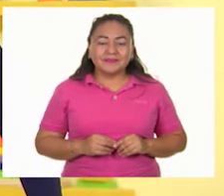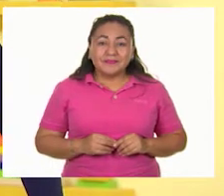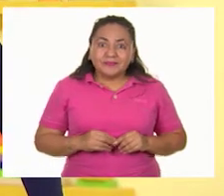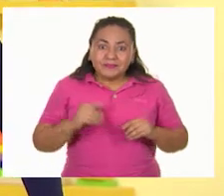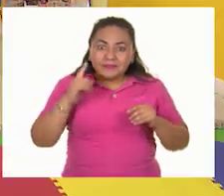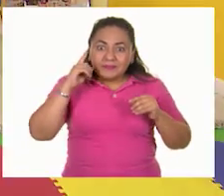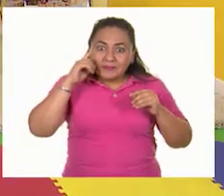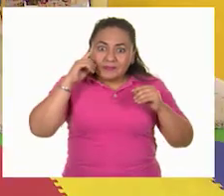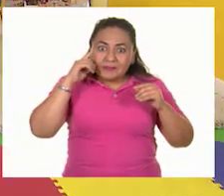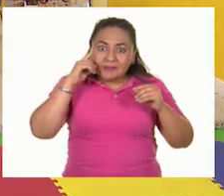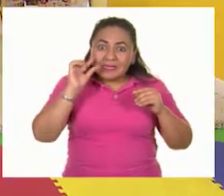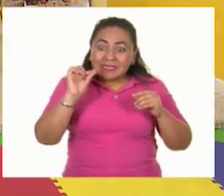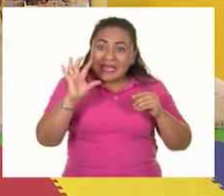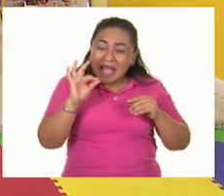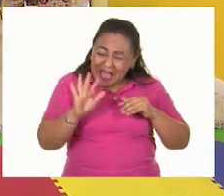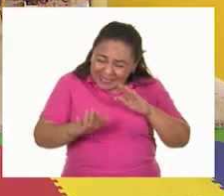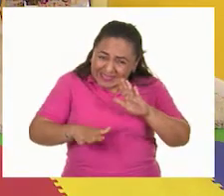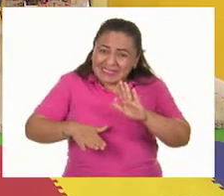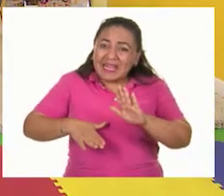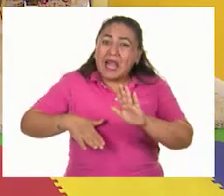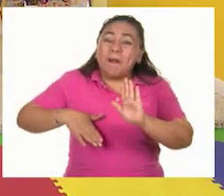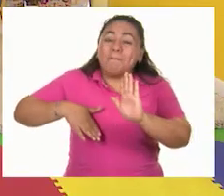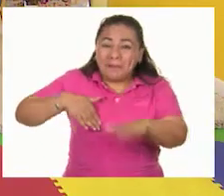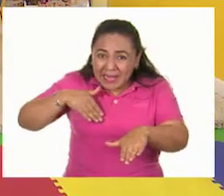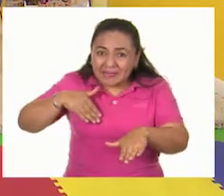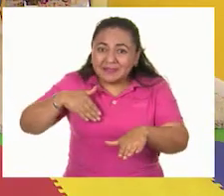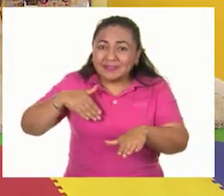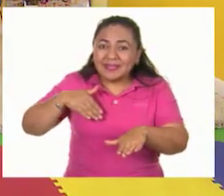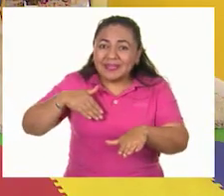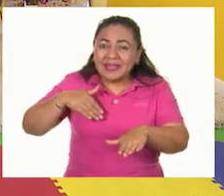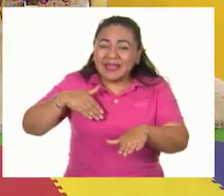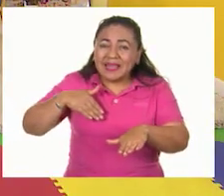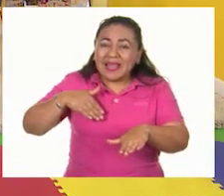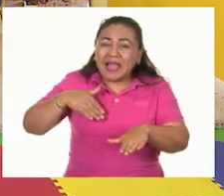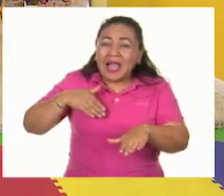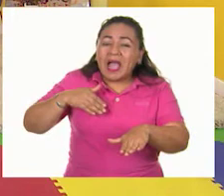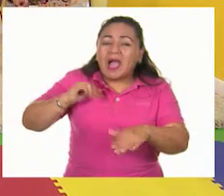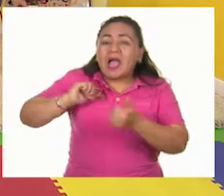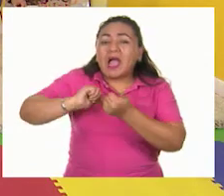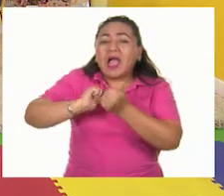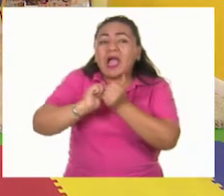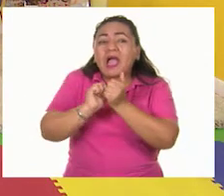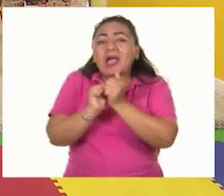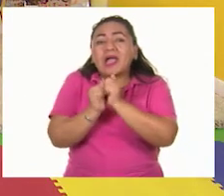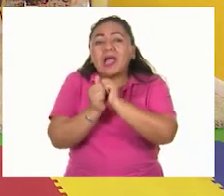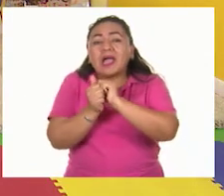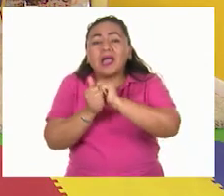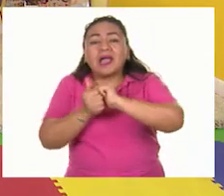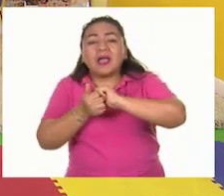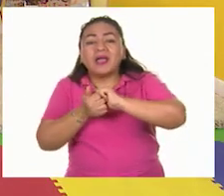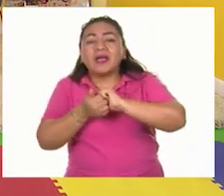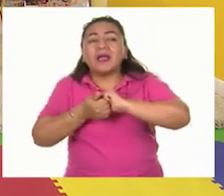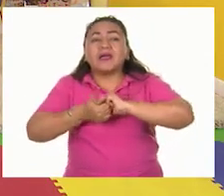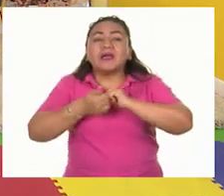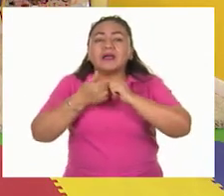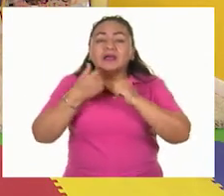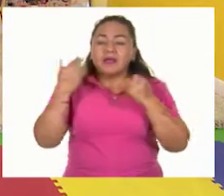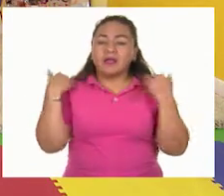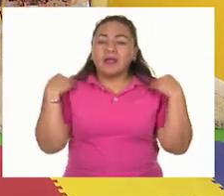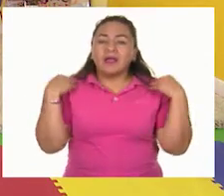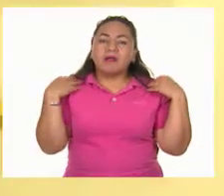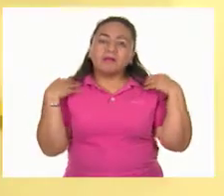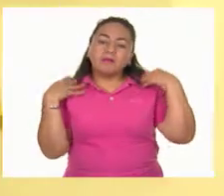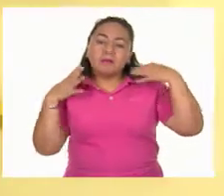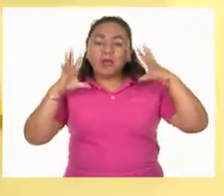¡Casi llegamos, Adriana! Damos otro paso y se nos empiezan a derretir los